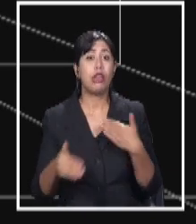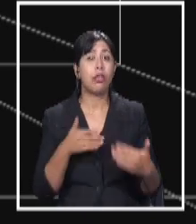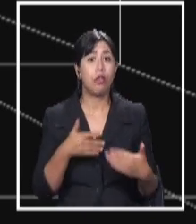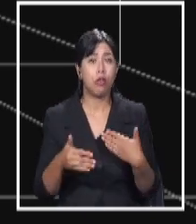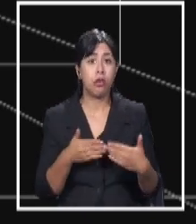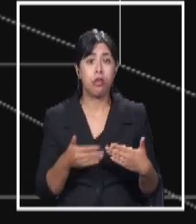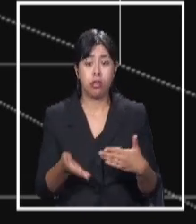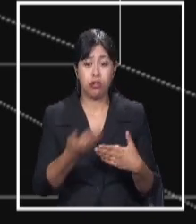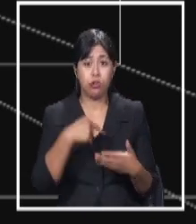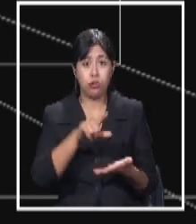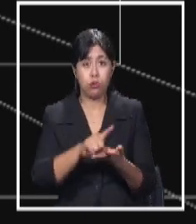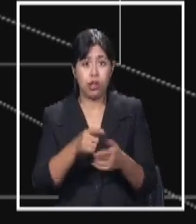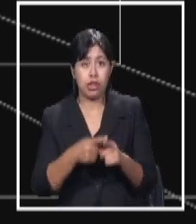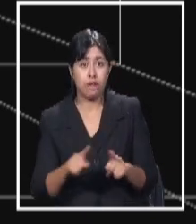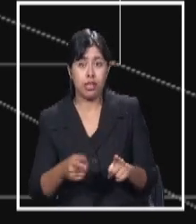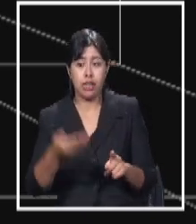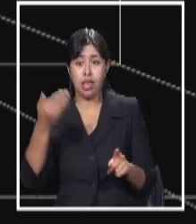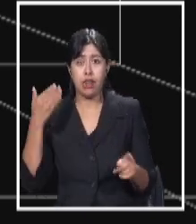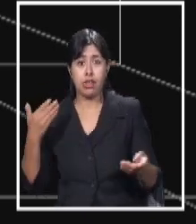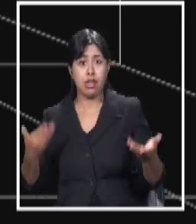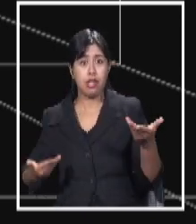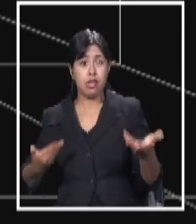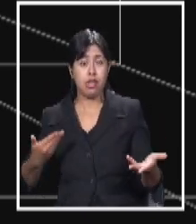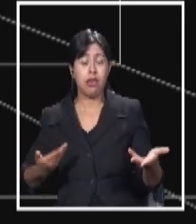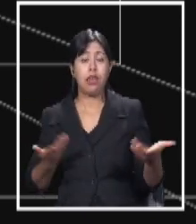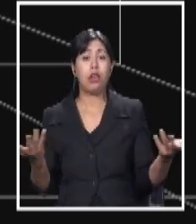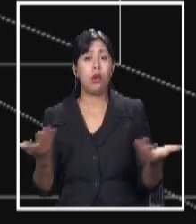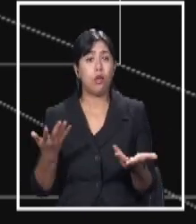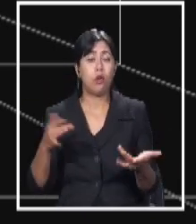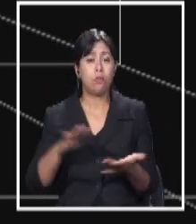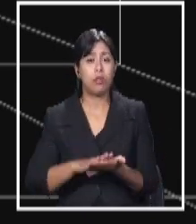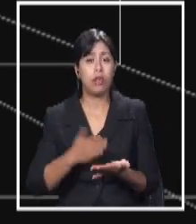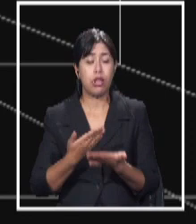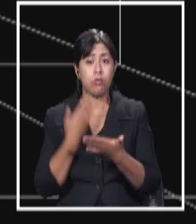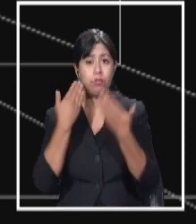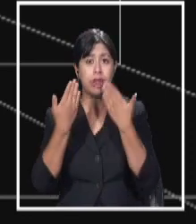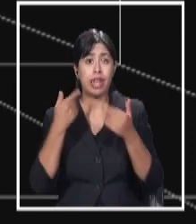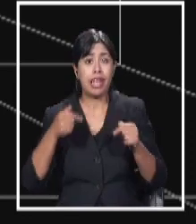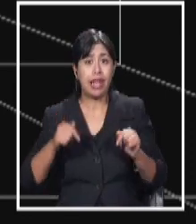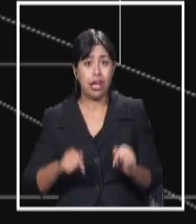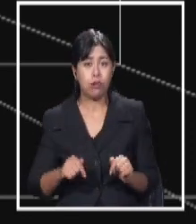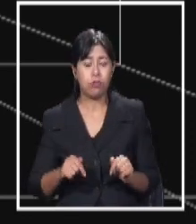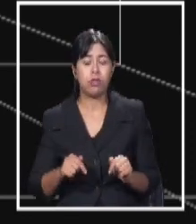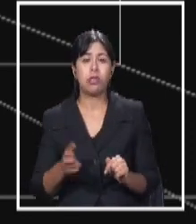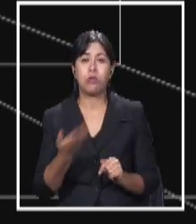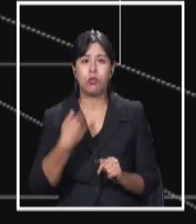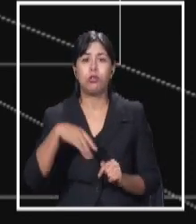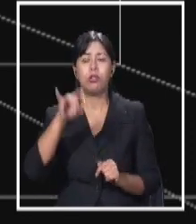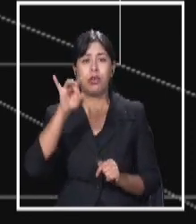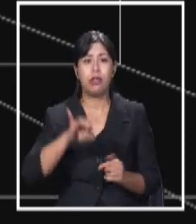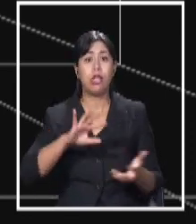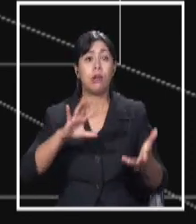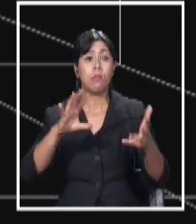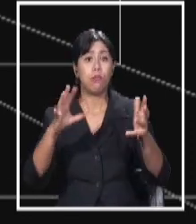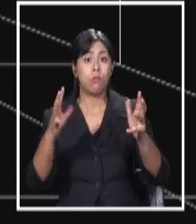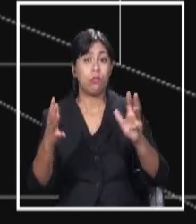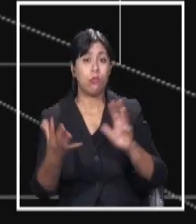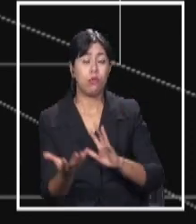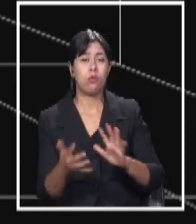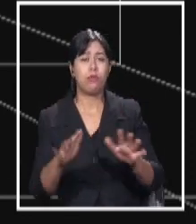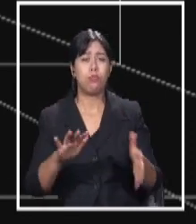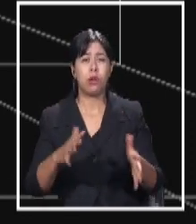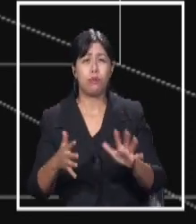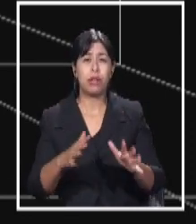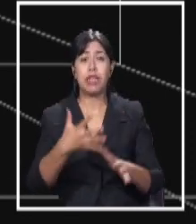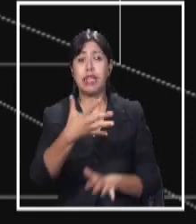en un lugar diferente al que estábamos antes? ¿Cuál es el estado de la salud mental actualmente? Sabemos que en el mundo